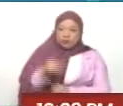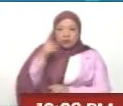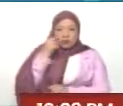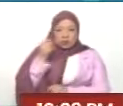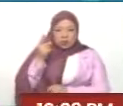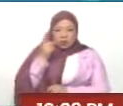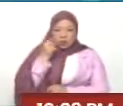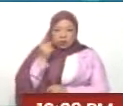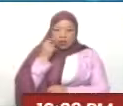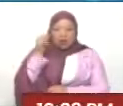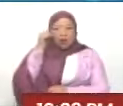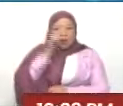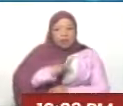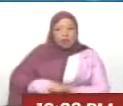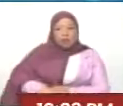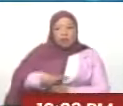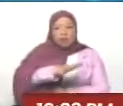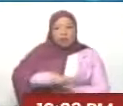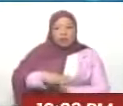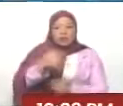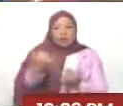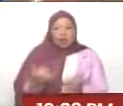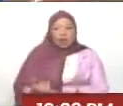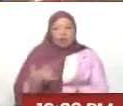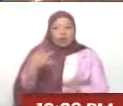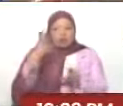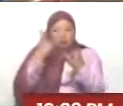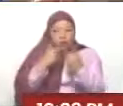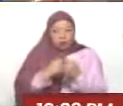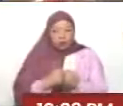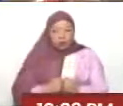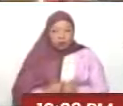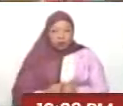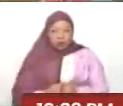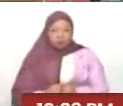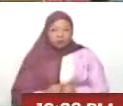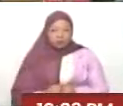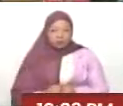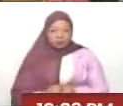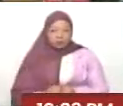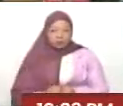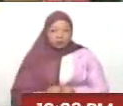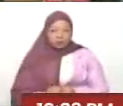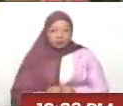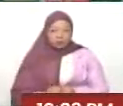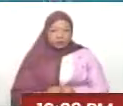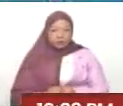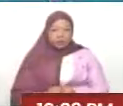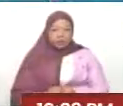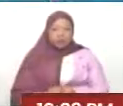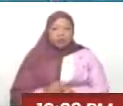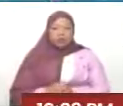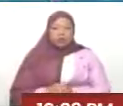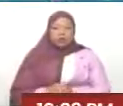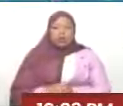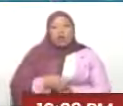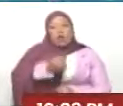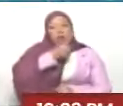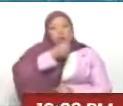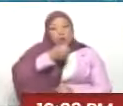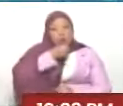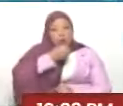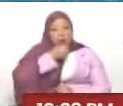tradición, la cultura popular. Ahora, fíjense estos números. Como yo sé que los periodistas